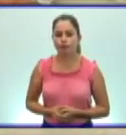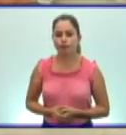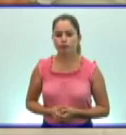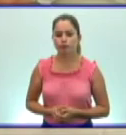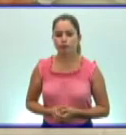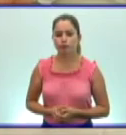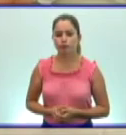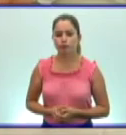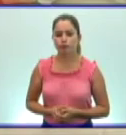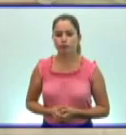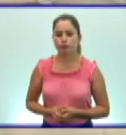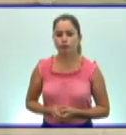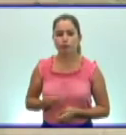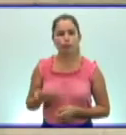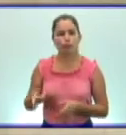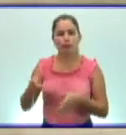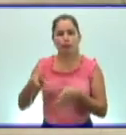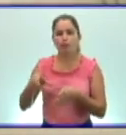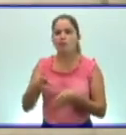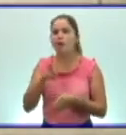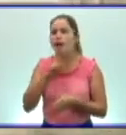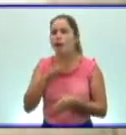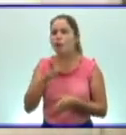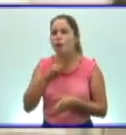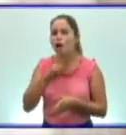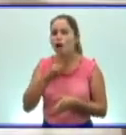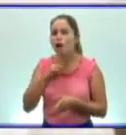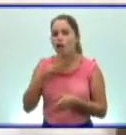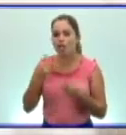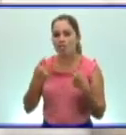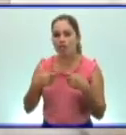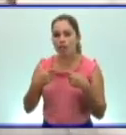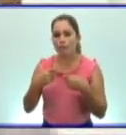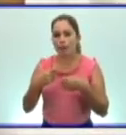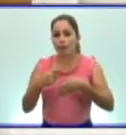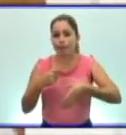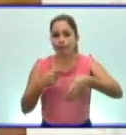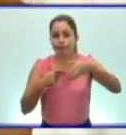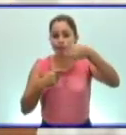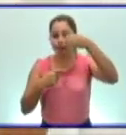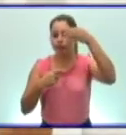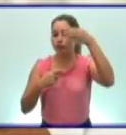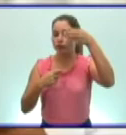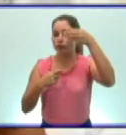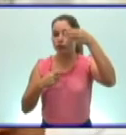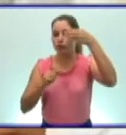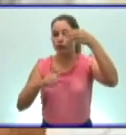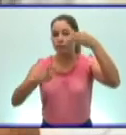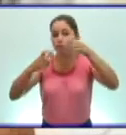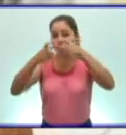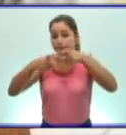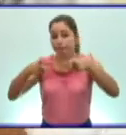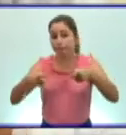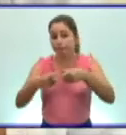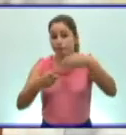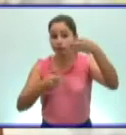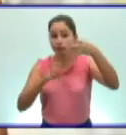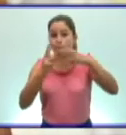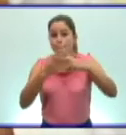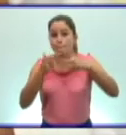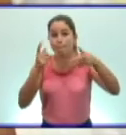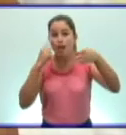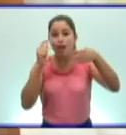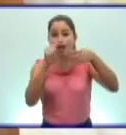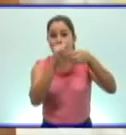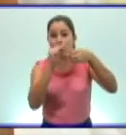vamos a añadir agua y debemos levantar el matraz para que la raya de enrase o aforo quede